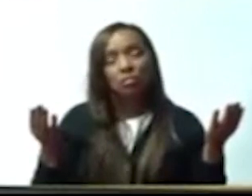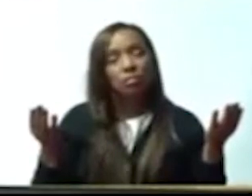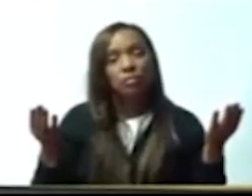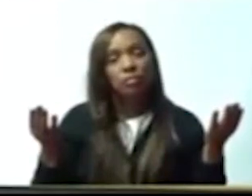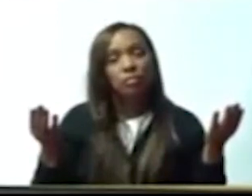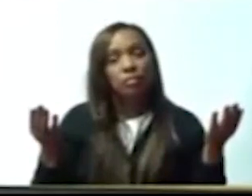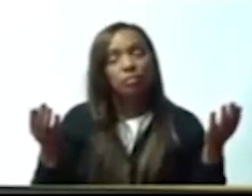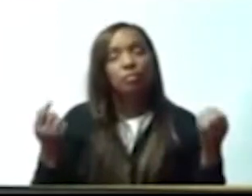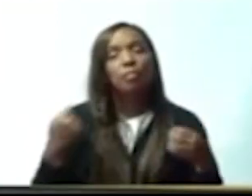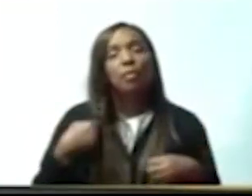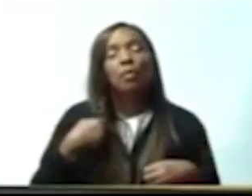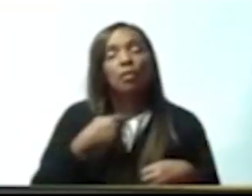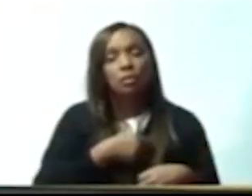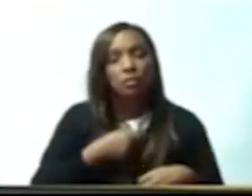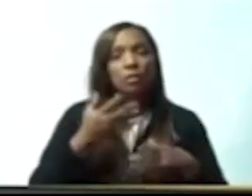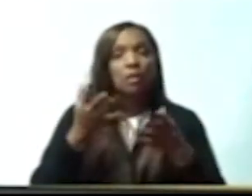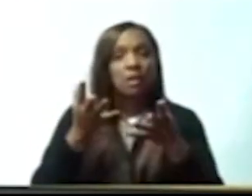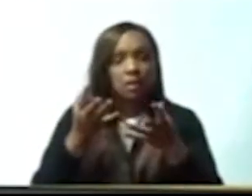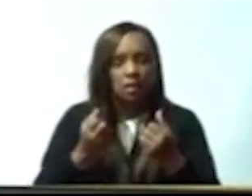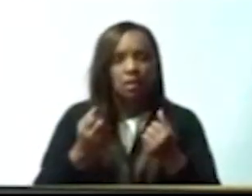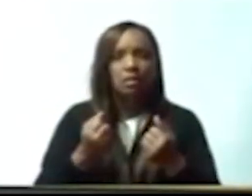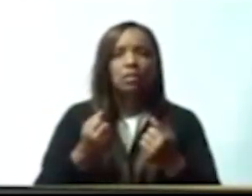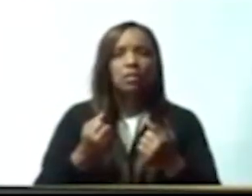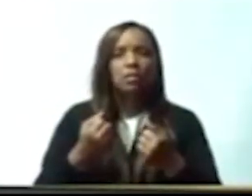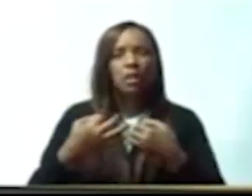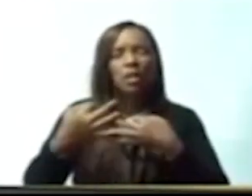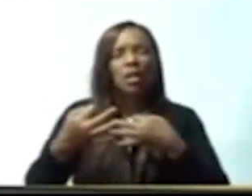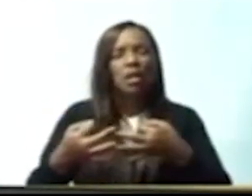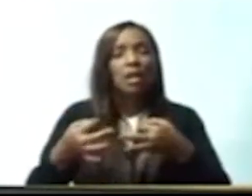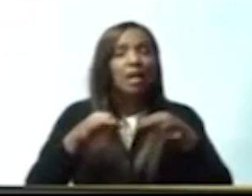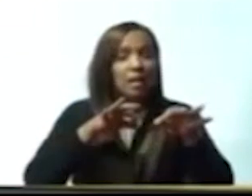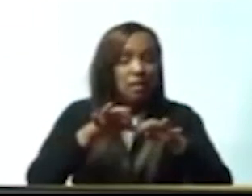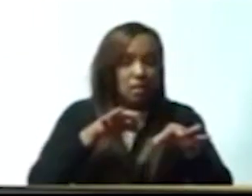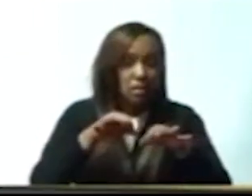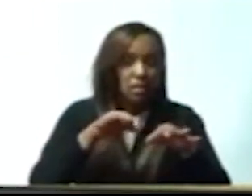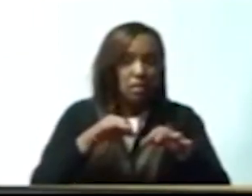no solamente explicaciones, sino soluciones de qué vamos a